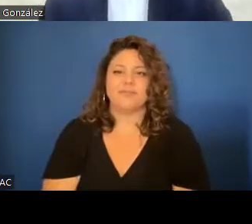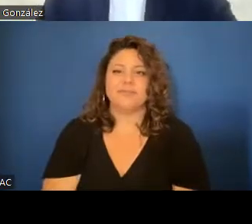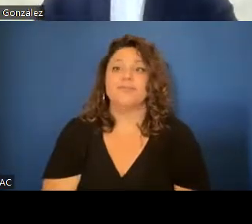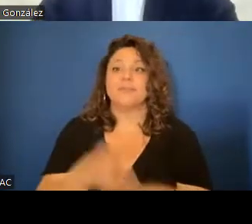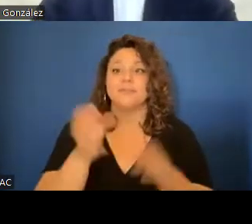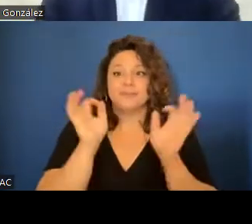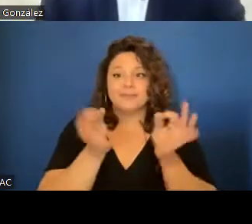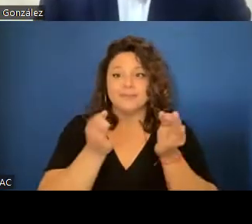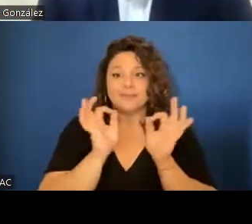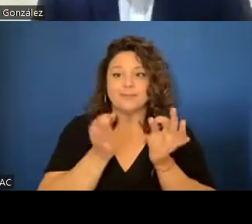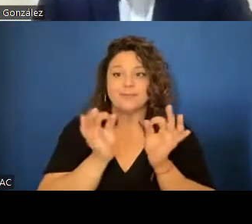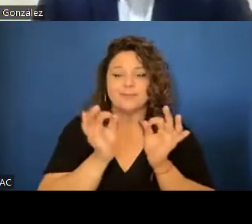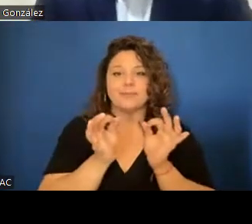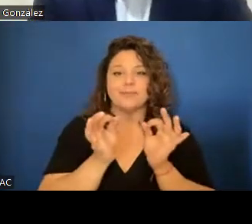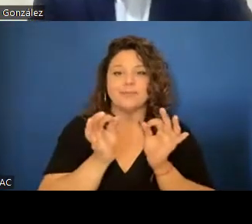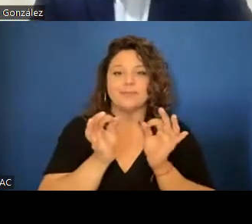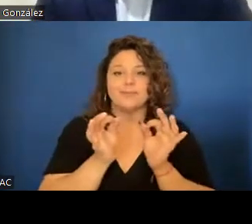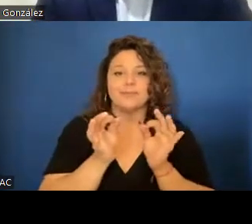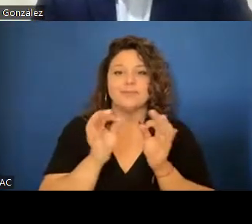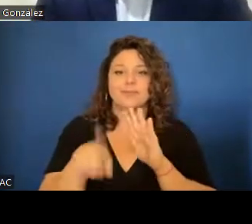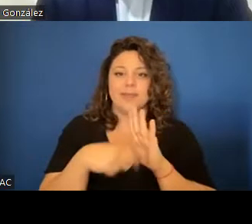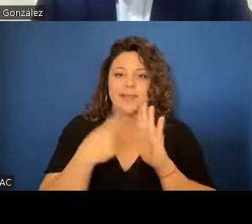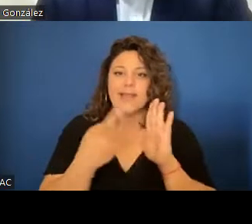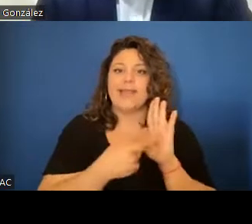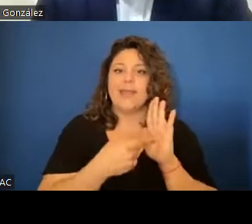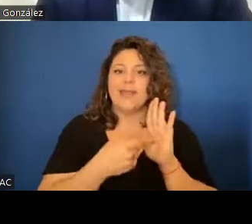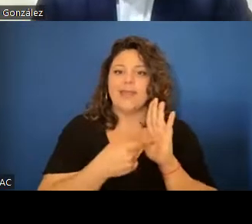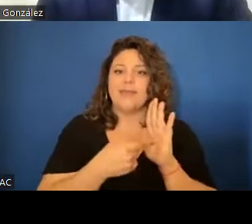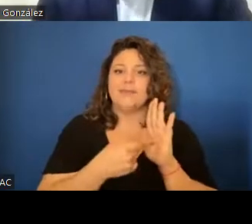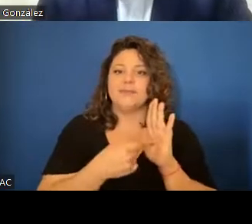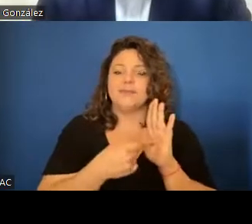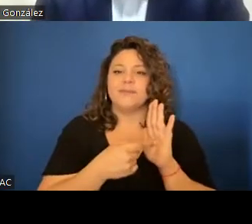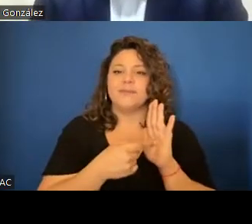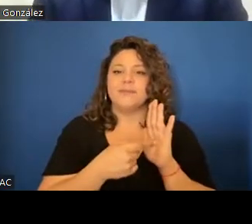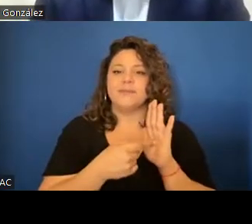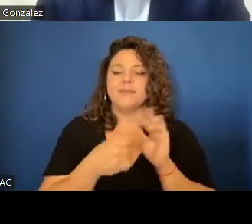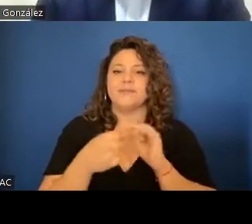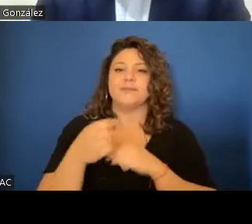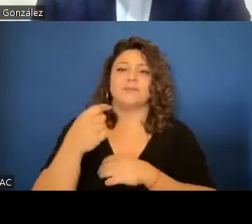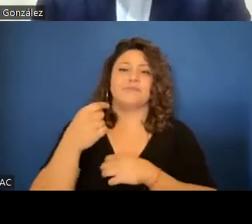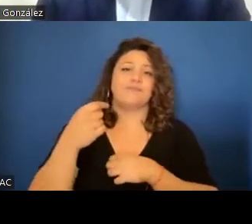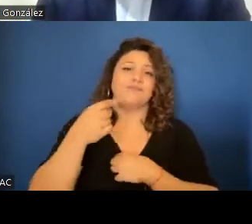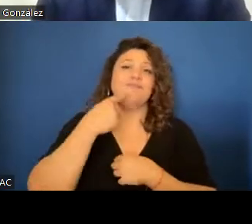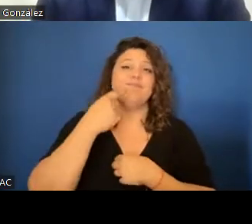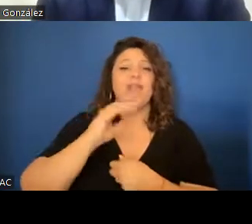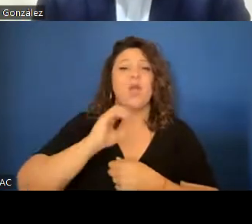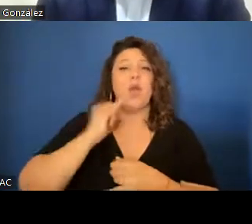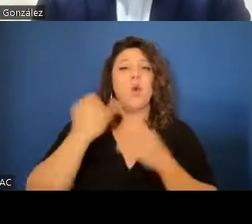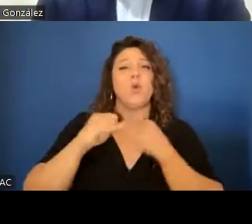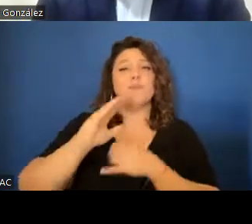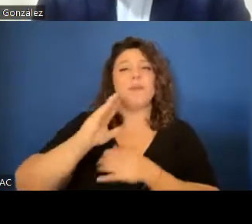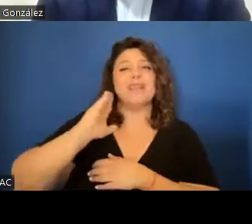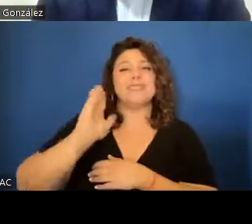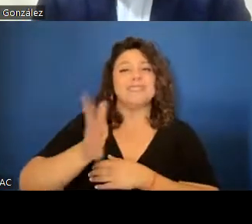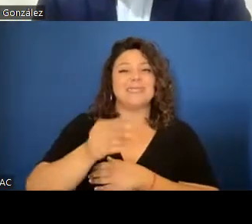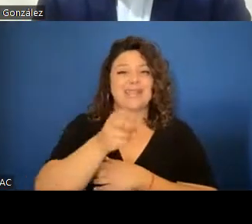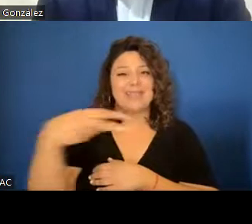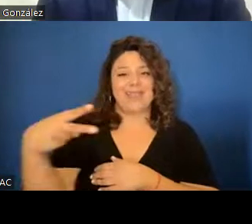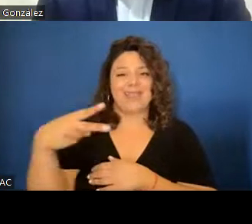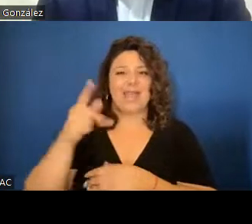pasado un año ni siquiera se ha establecido quién debe ser esa persona, qué formación tiene que tener. Es más, a diferencia de